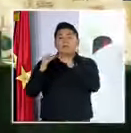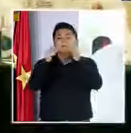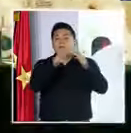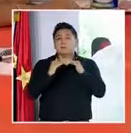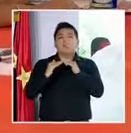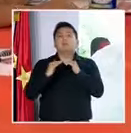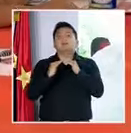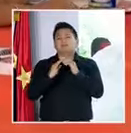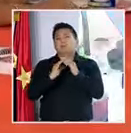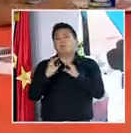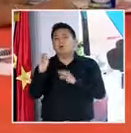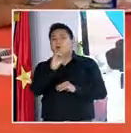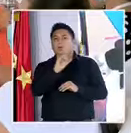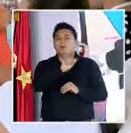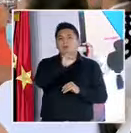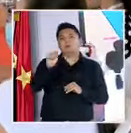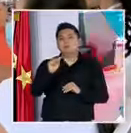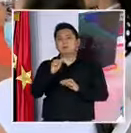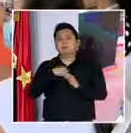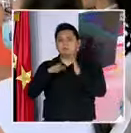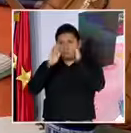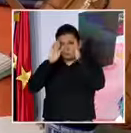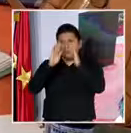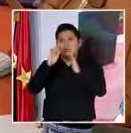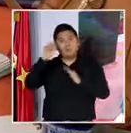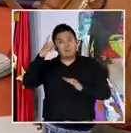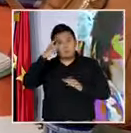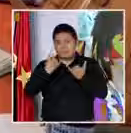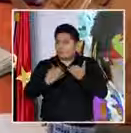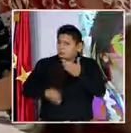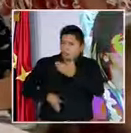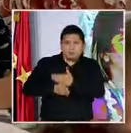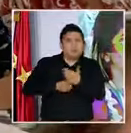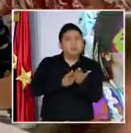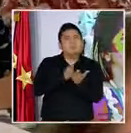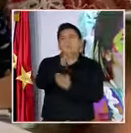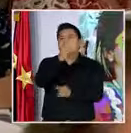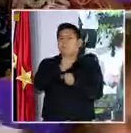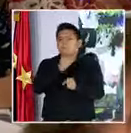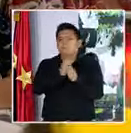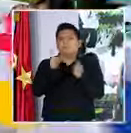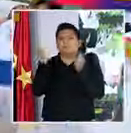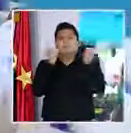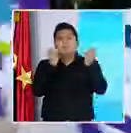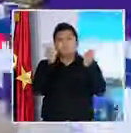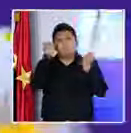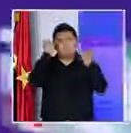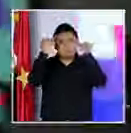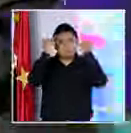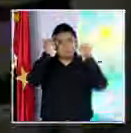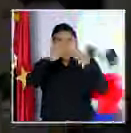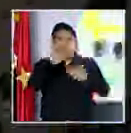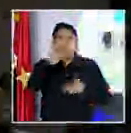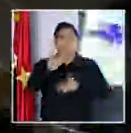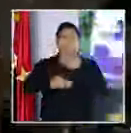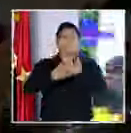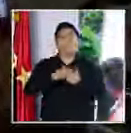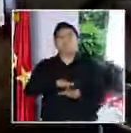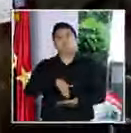género, entre otros temas con incidencia en lo público. Seguiremos trabajando por ejecutar estrategias que nos permitan mejorar